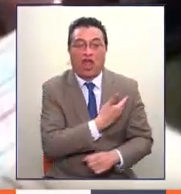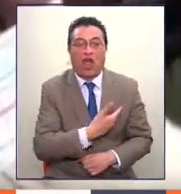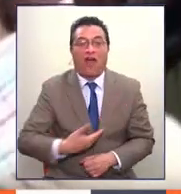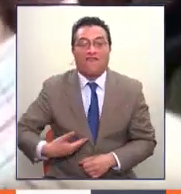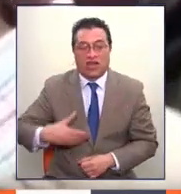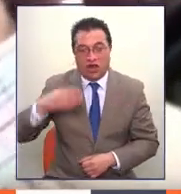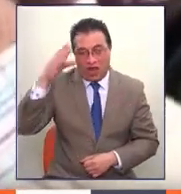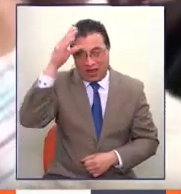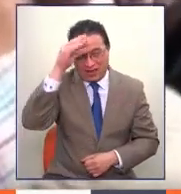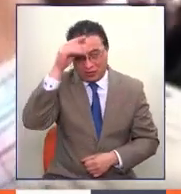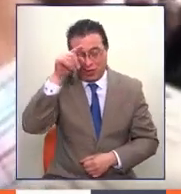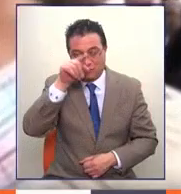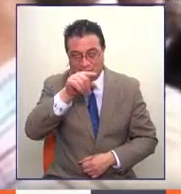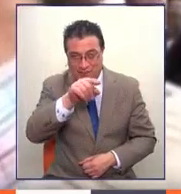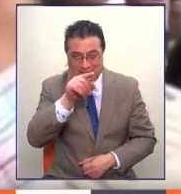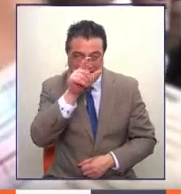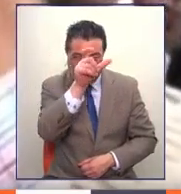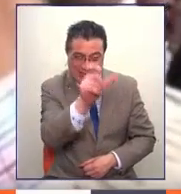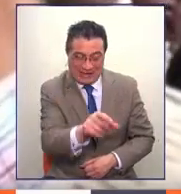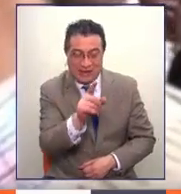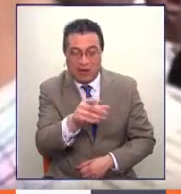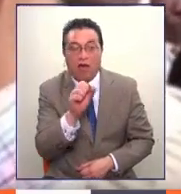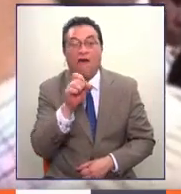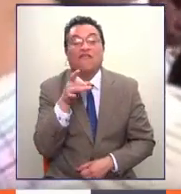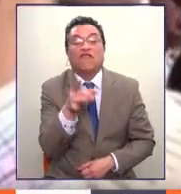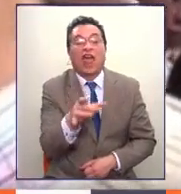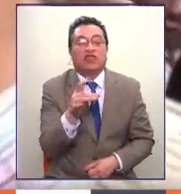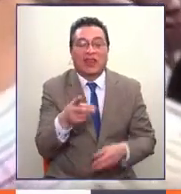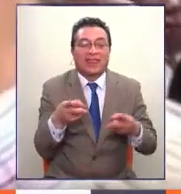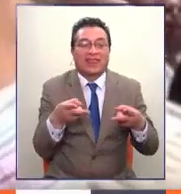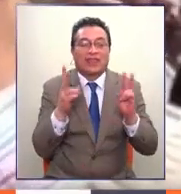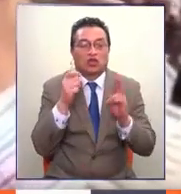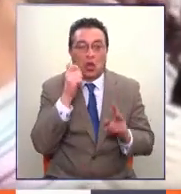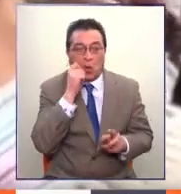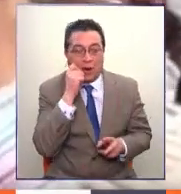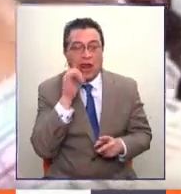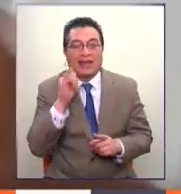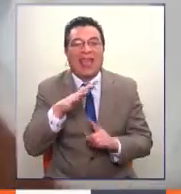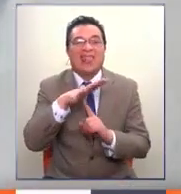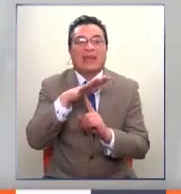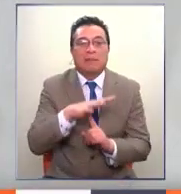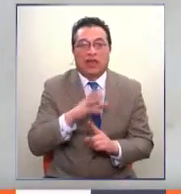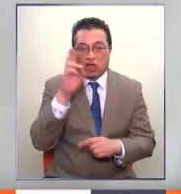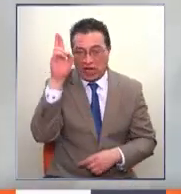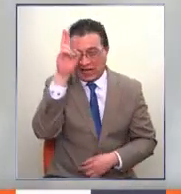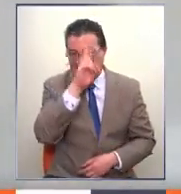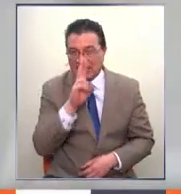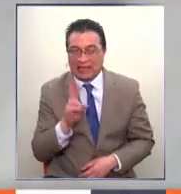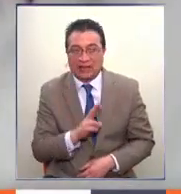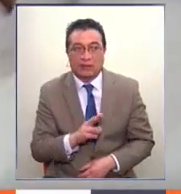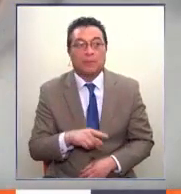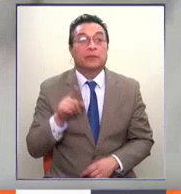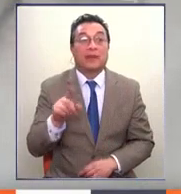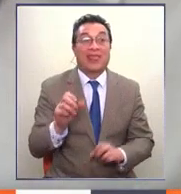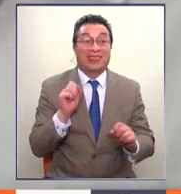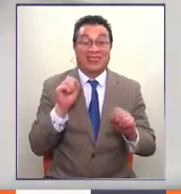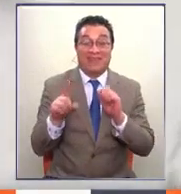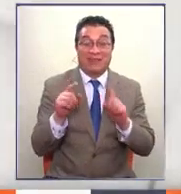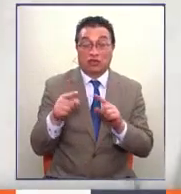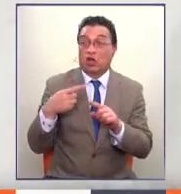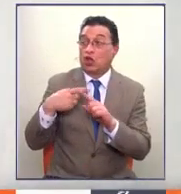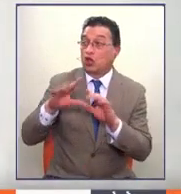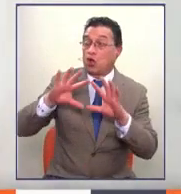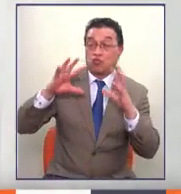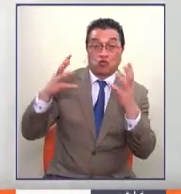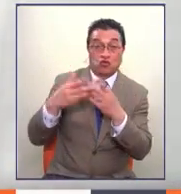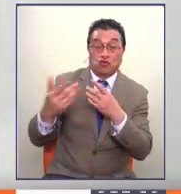y contra Donald Trump por violación de derechos humanos y por discriminación racial. Para defender a los migrantes del mundo ante